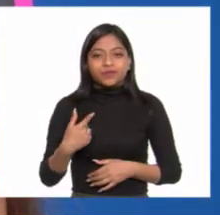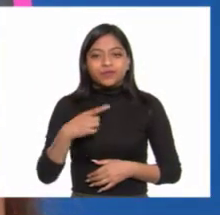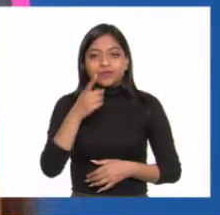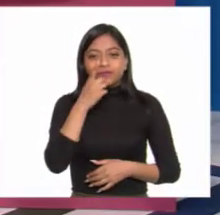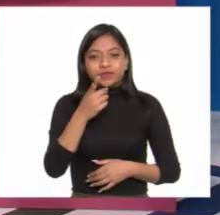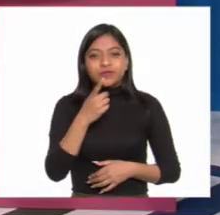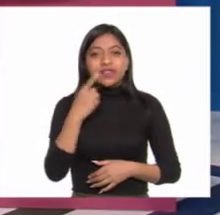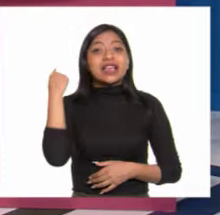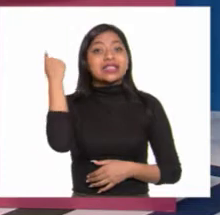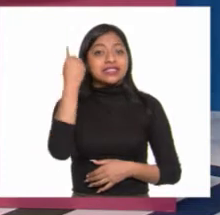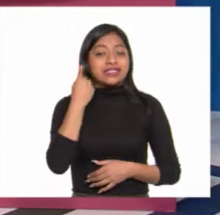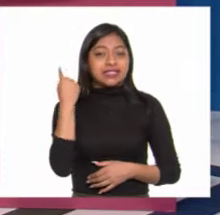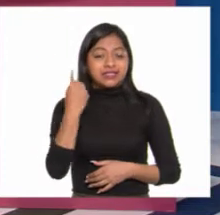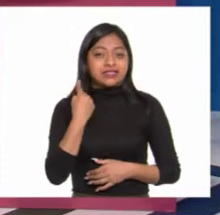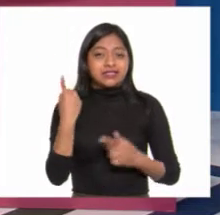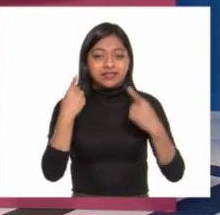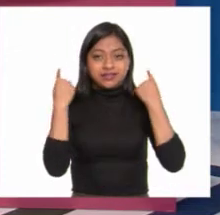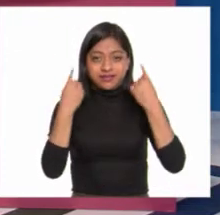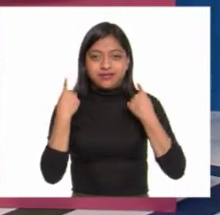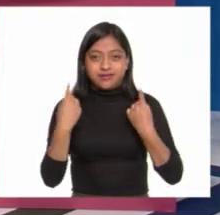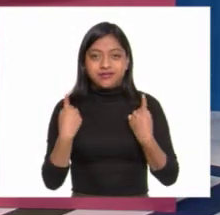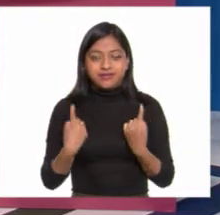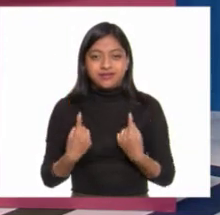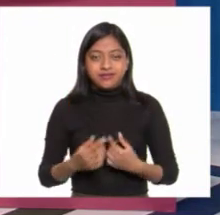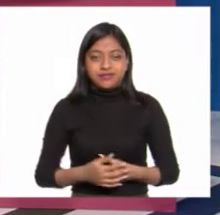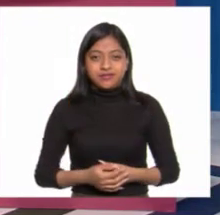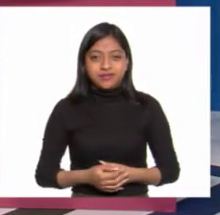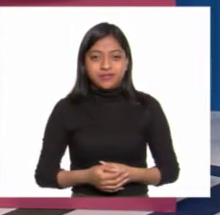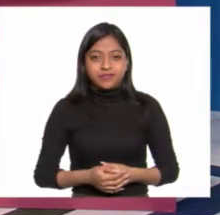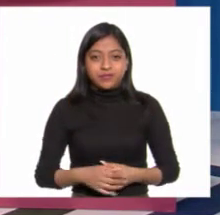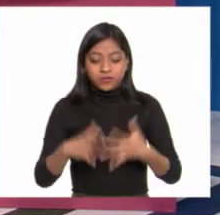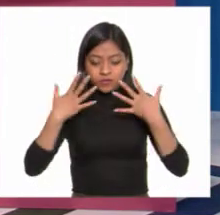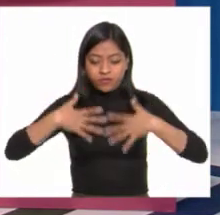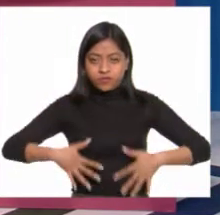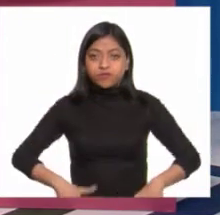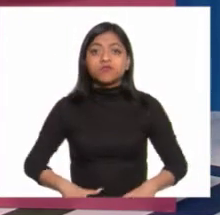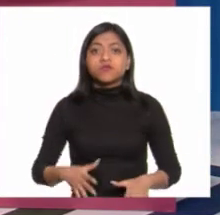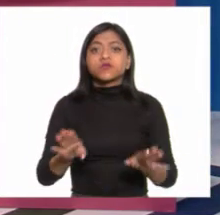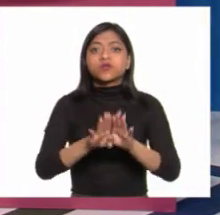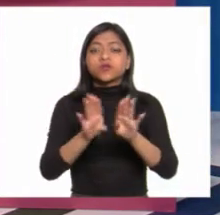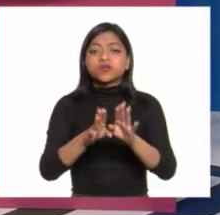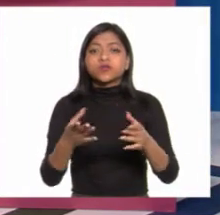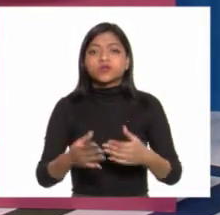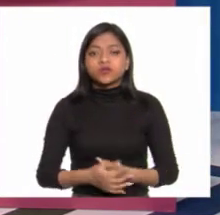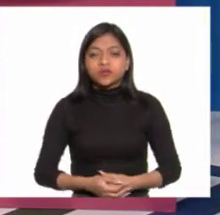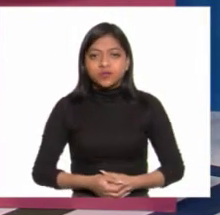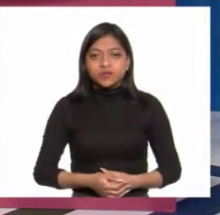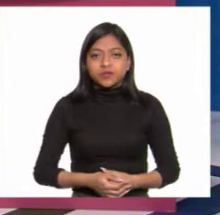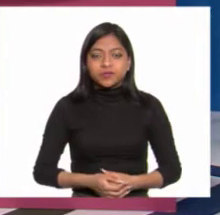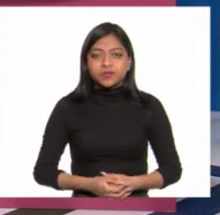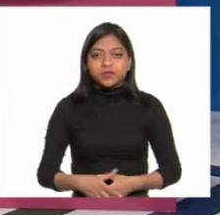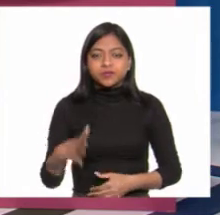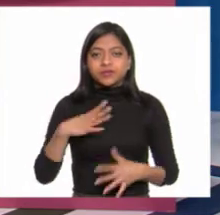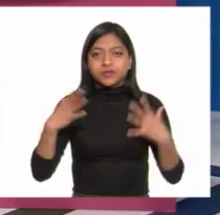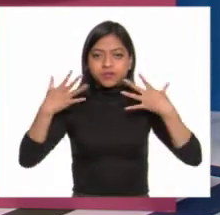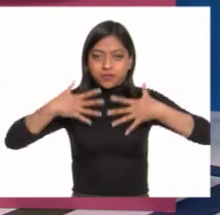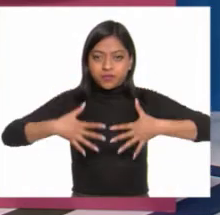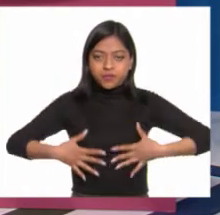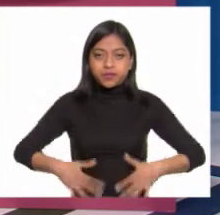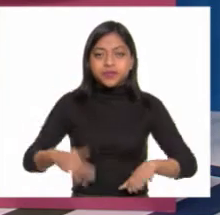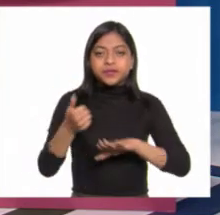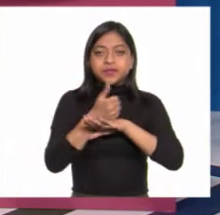muy ondulado. ¿Y cómo estoy vestido? Llevas una blusa